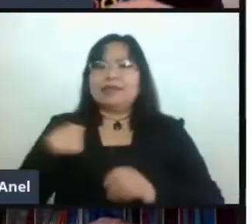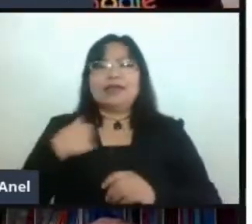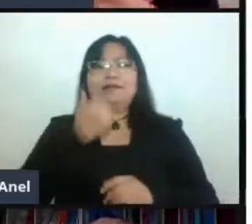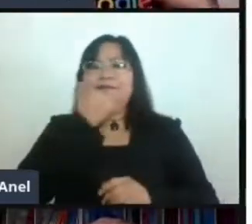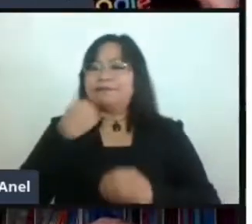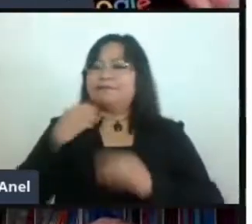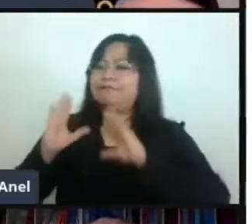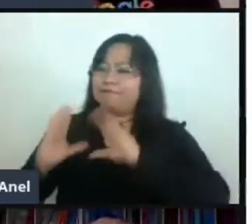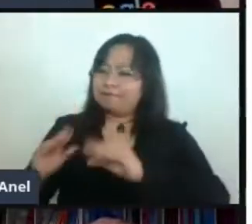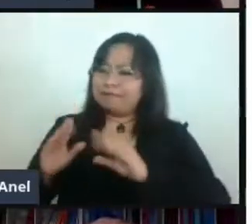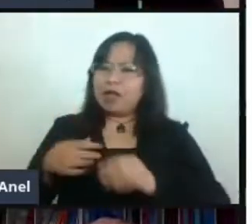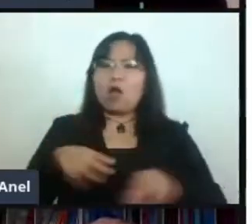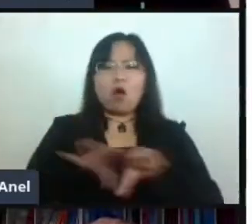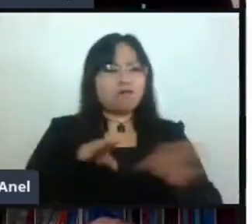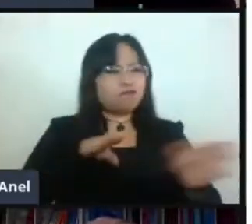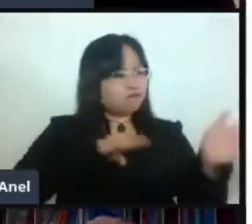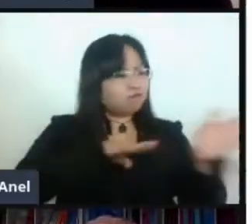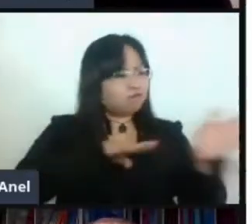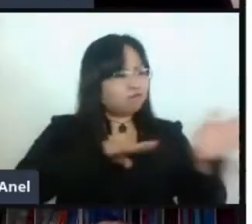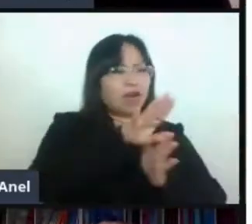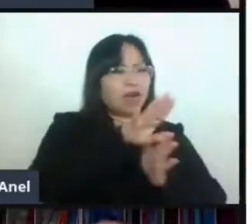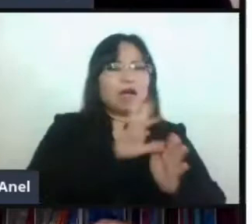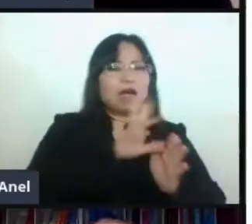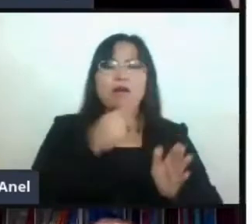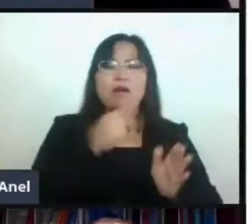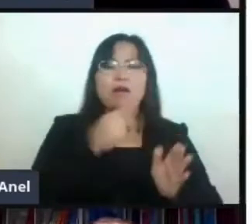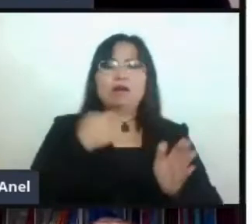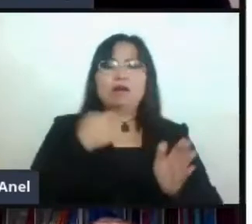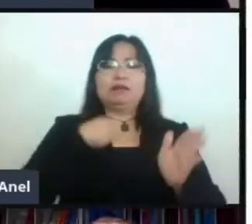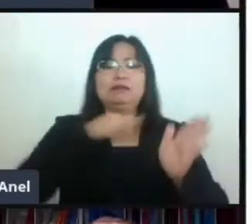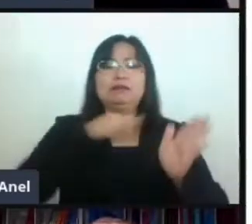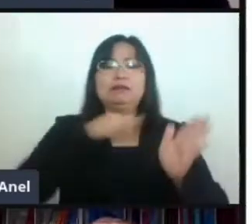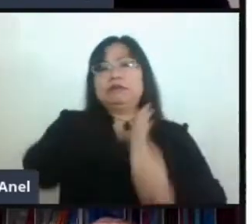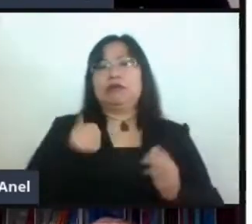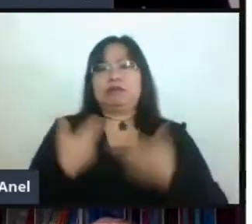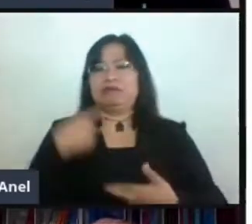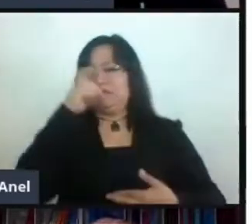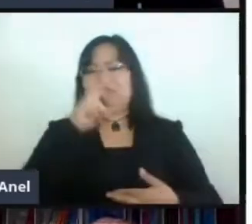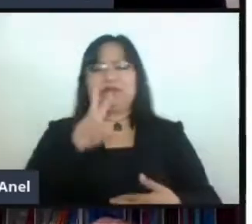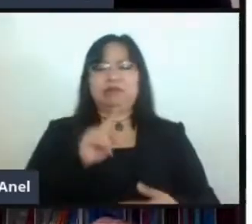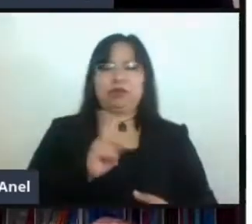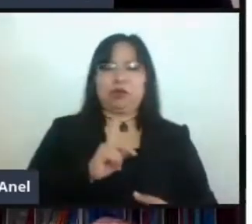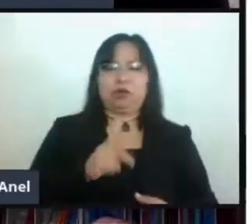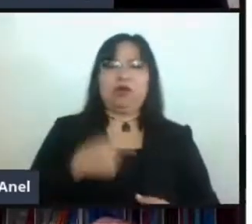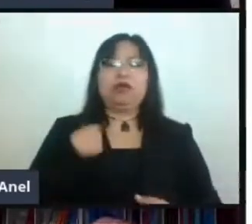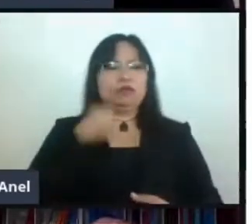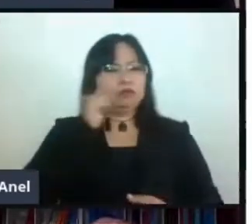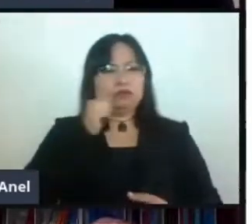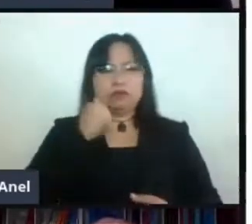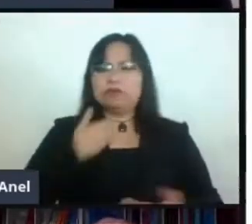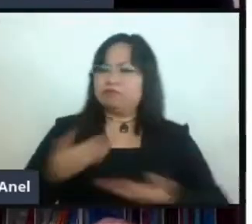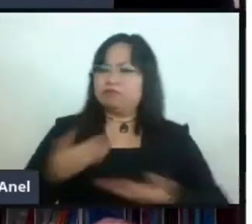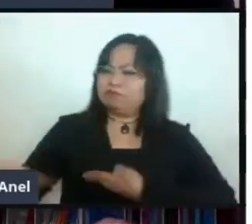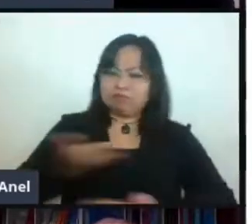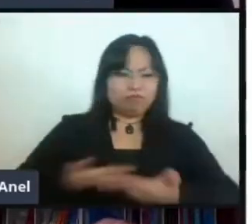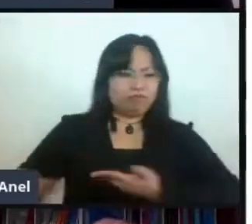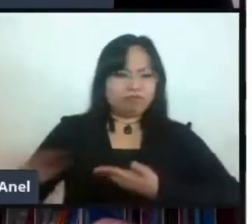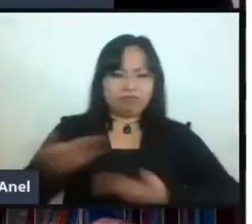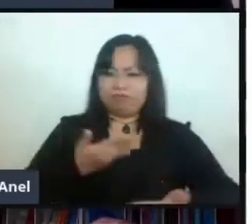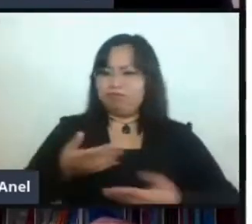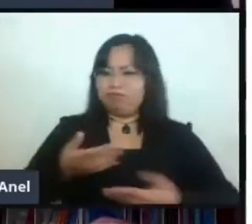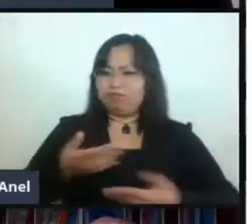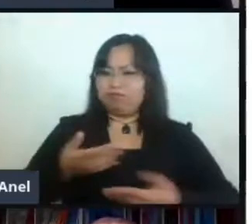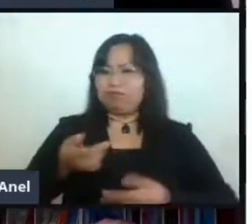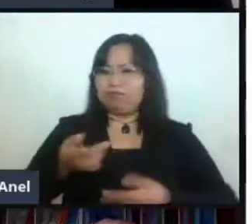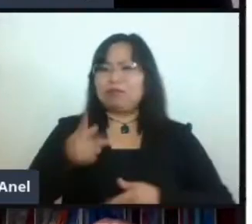avanzar y que no nos limitemos en ese sentido, ¿no, Ale? Exactamente, porque la interacción siempre existe, pero hay que buscar los canales